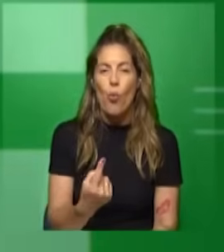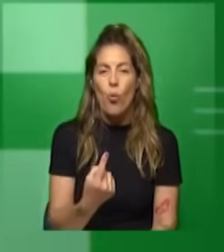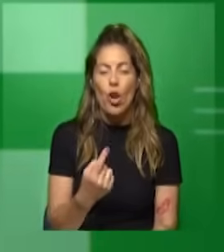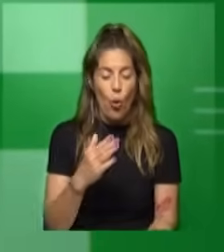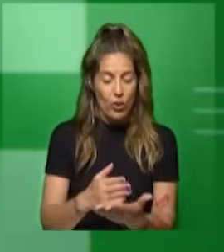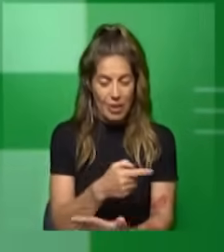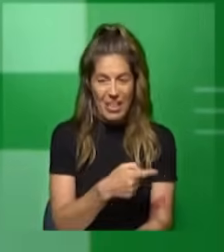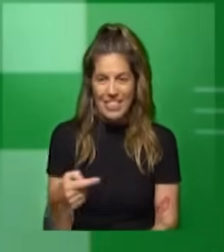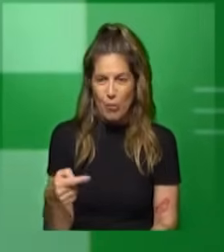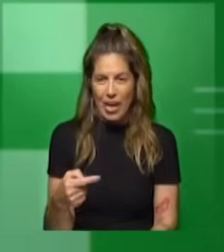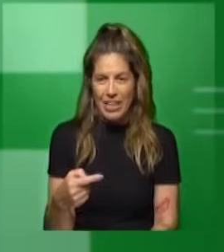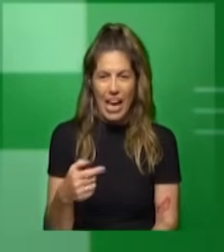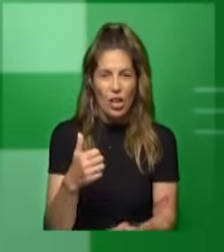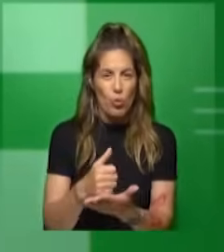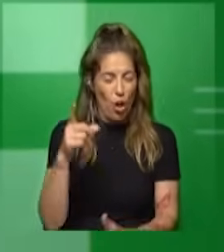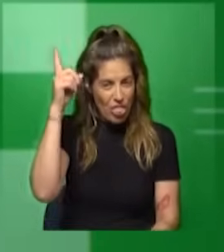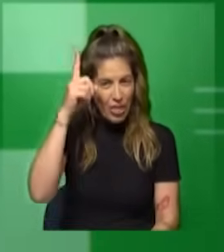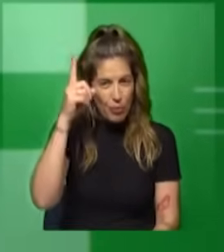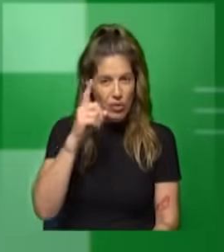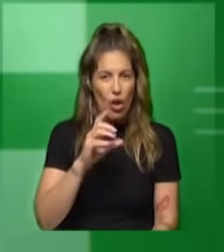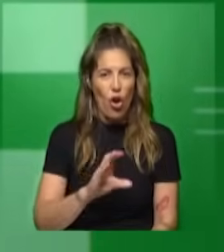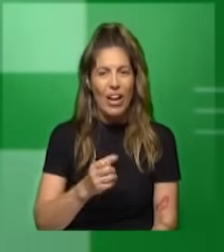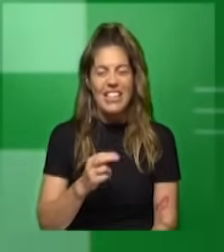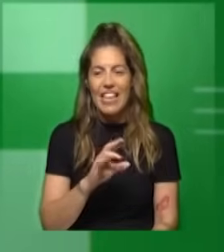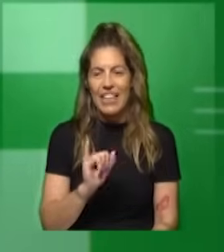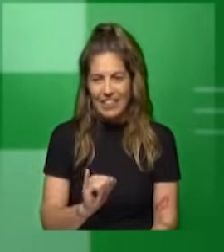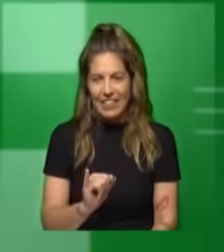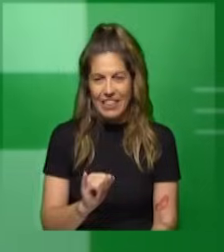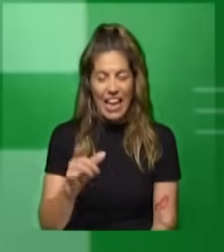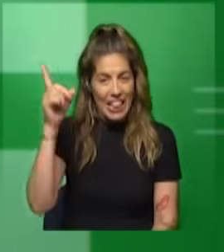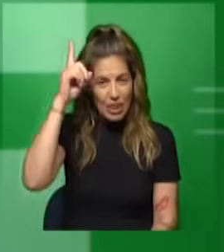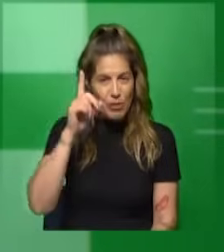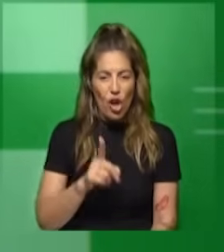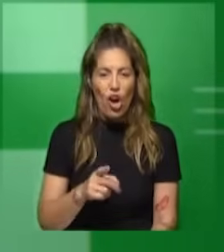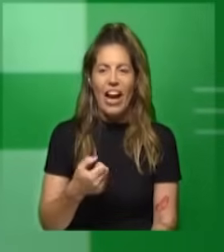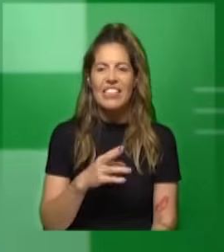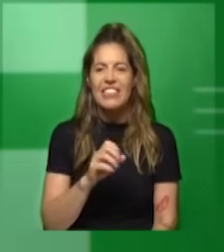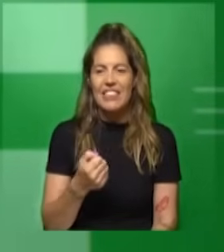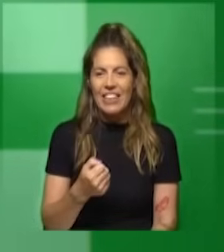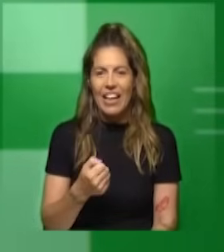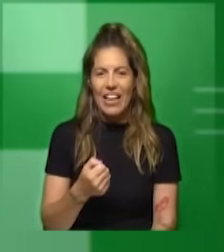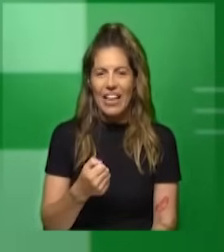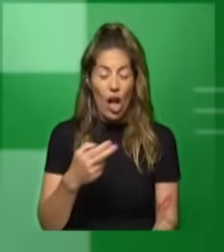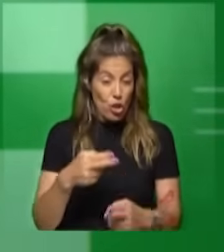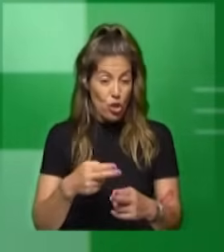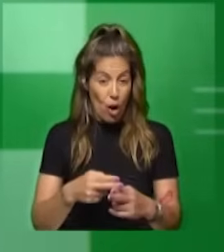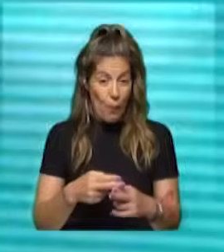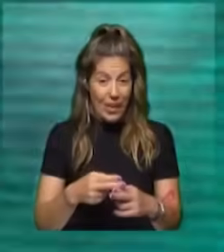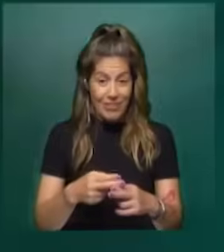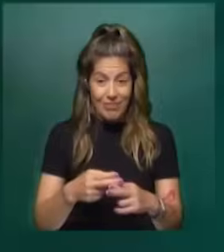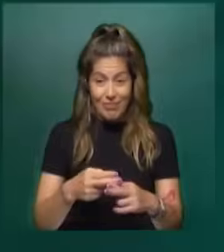última semana que estuvo el diputado Cázar y el diputado García, y, o sea, nombres latinos, uh-huh.